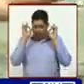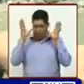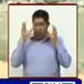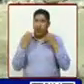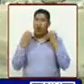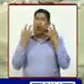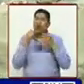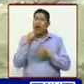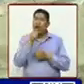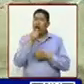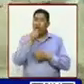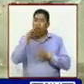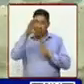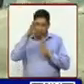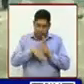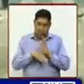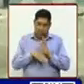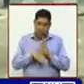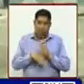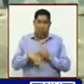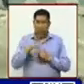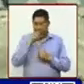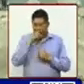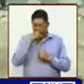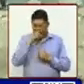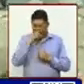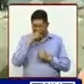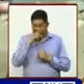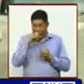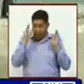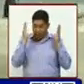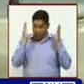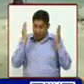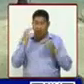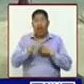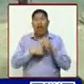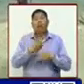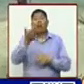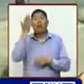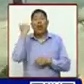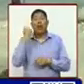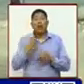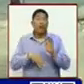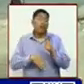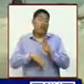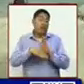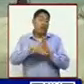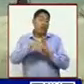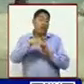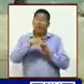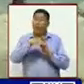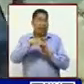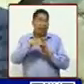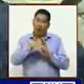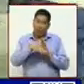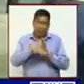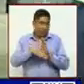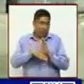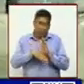la cantidad de agua que ha bajado. A comparación del año pasado, los niveles que se tenían han bajado